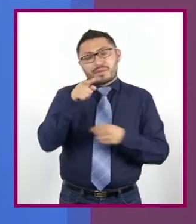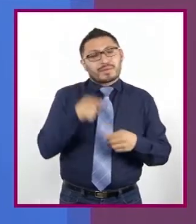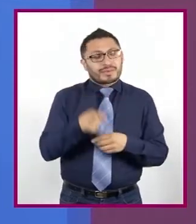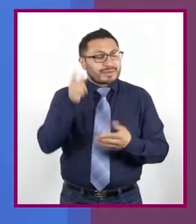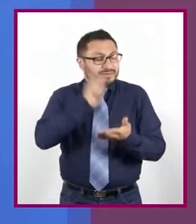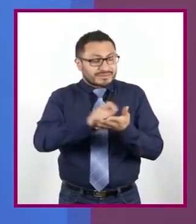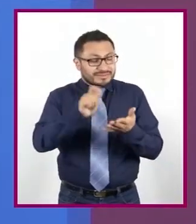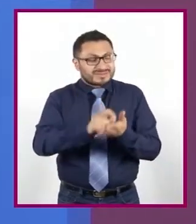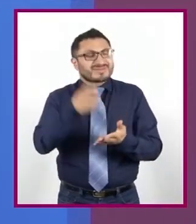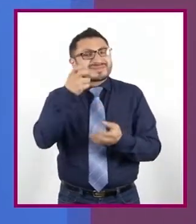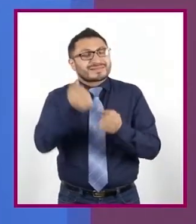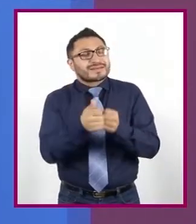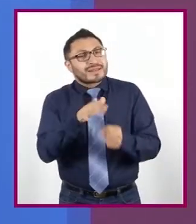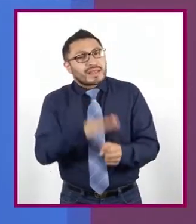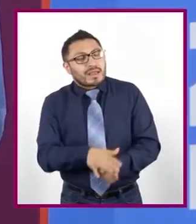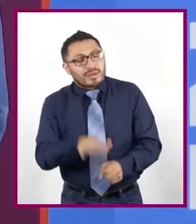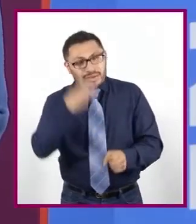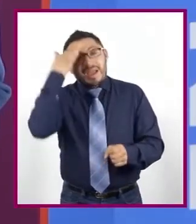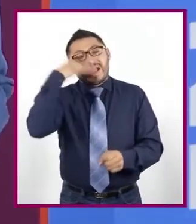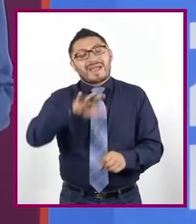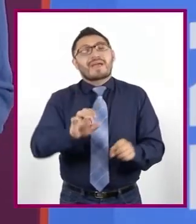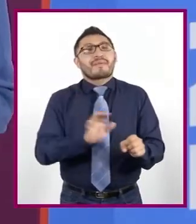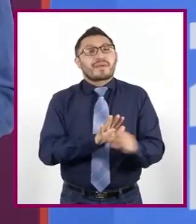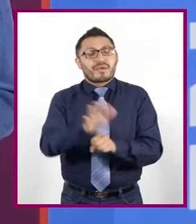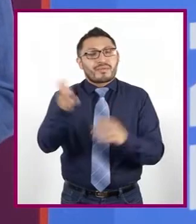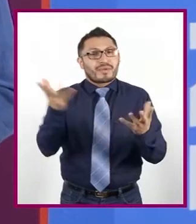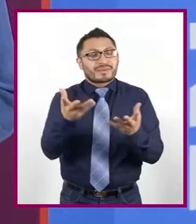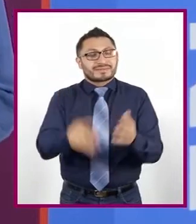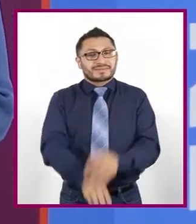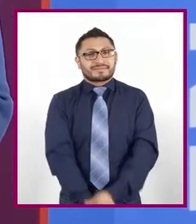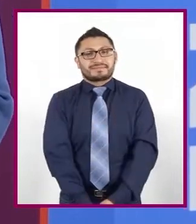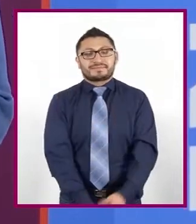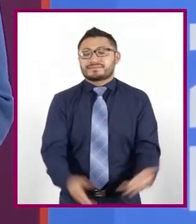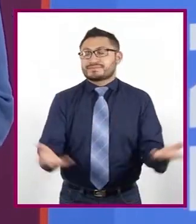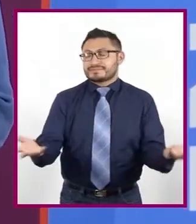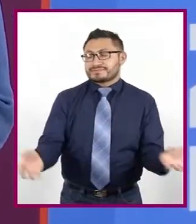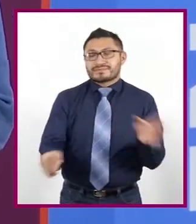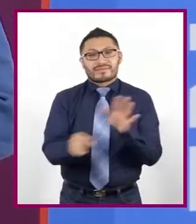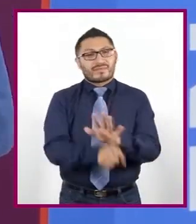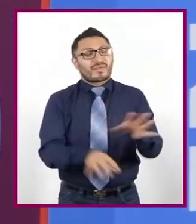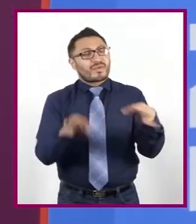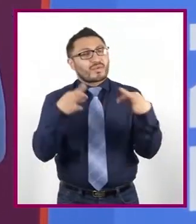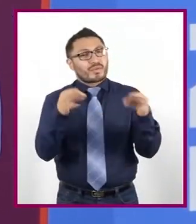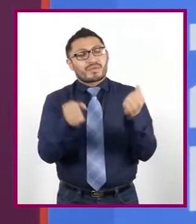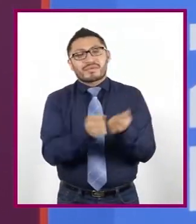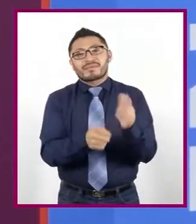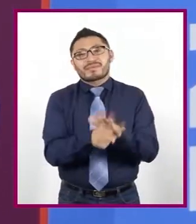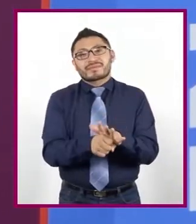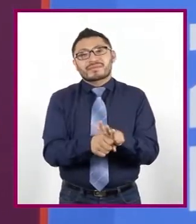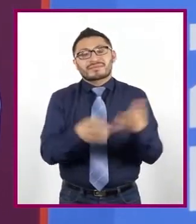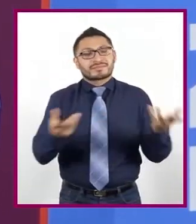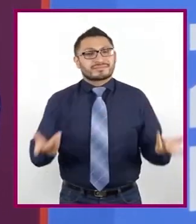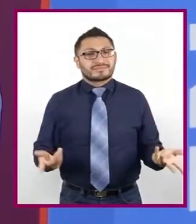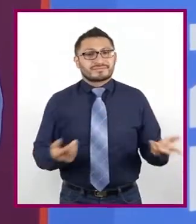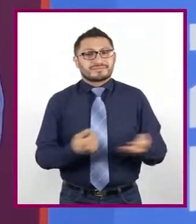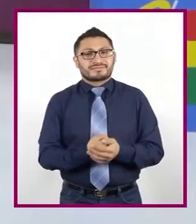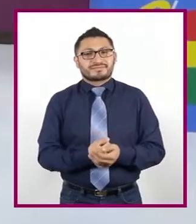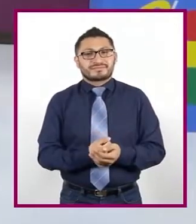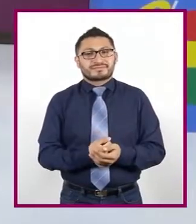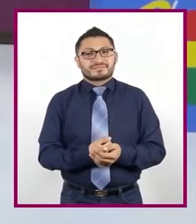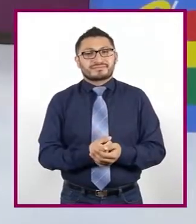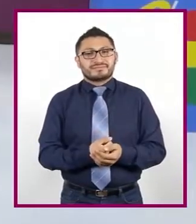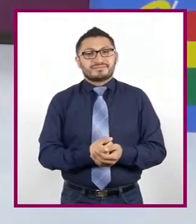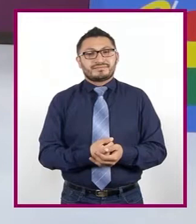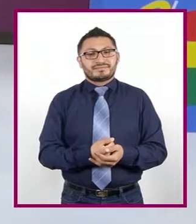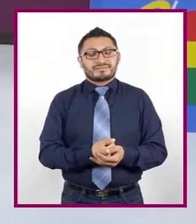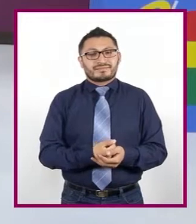ellos sepan qué hacer. Profesor, ¿y cuáles serían estos documentos administrativos? A